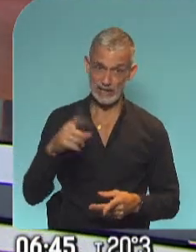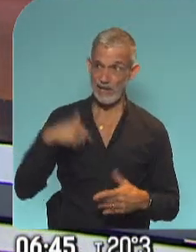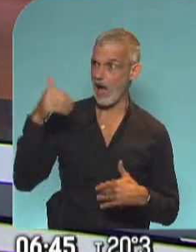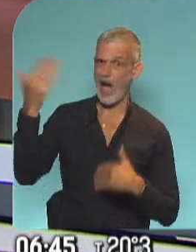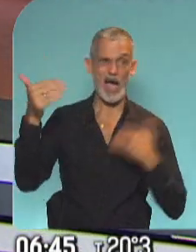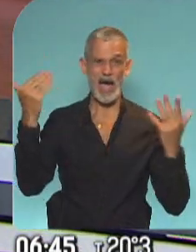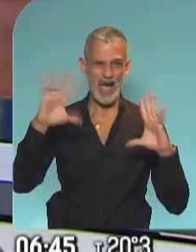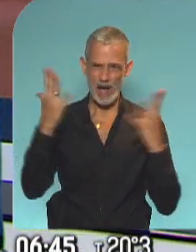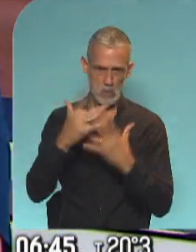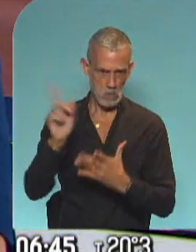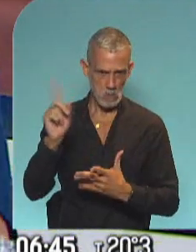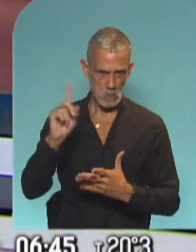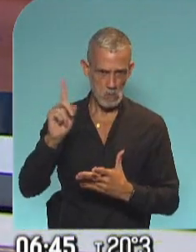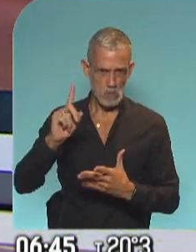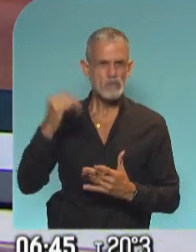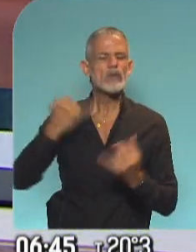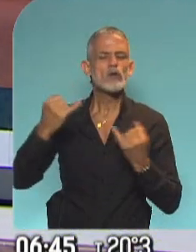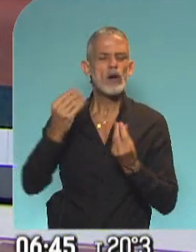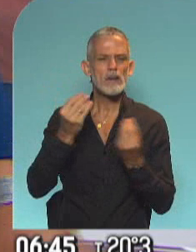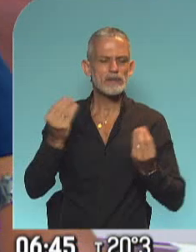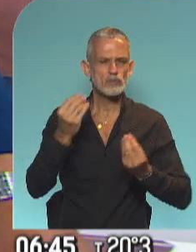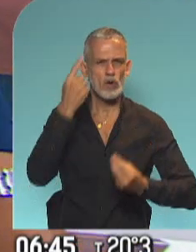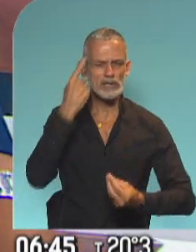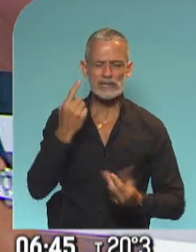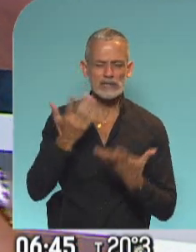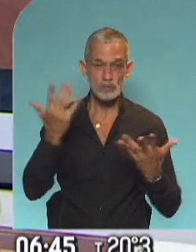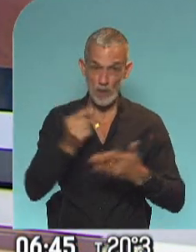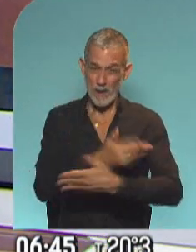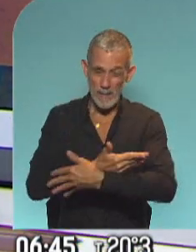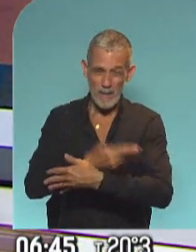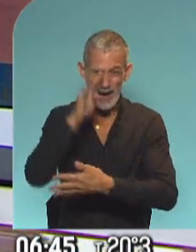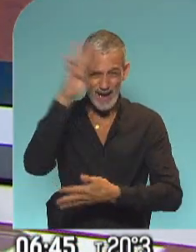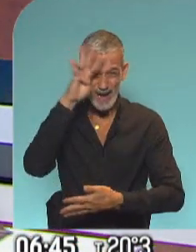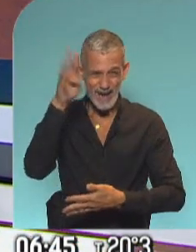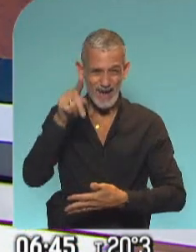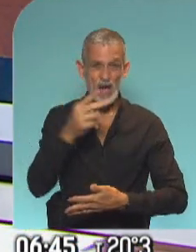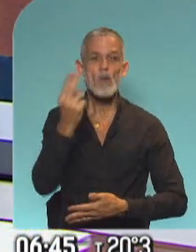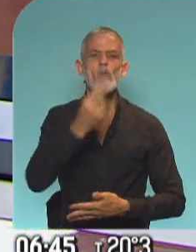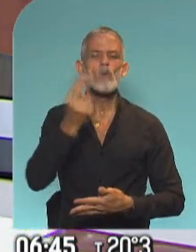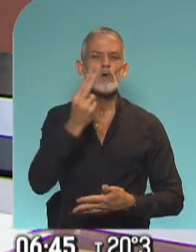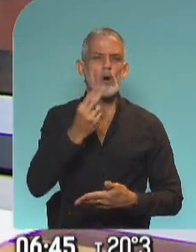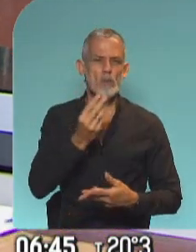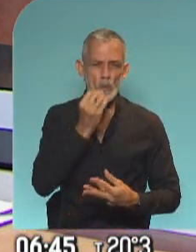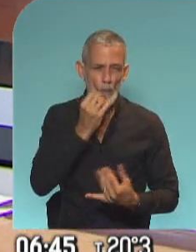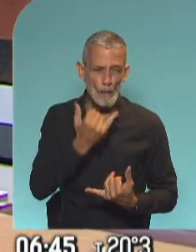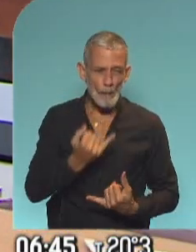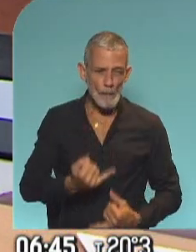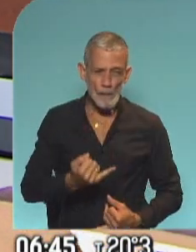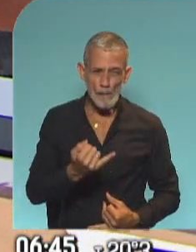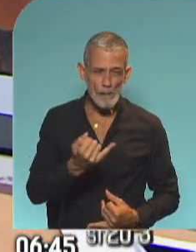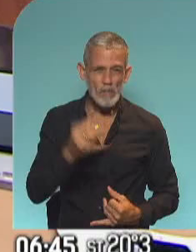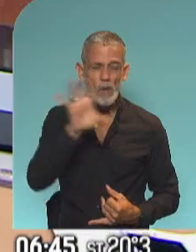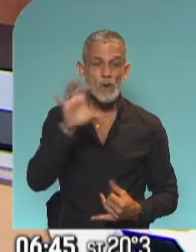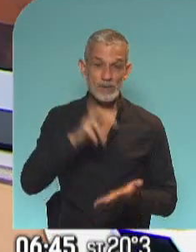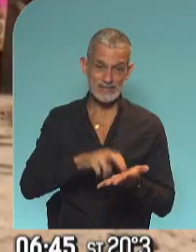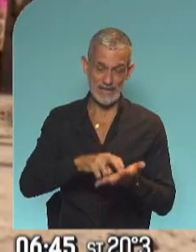afuera. Cristina, contanos, triste noticia, una beba huichí murió por desnutrición en la provincia